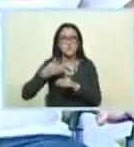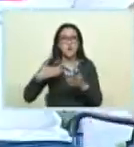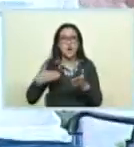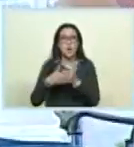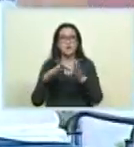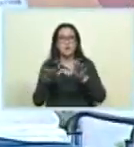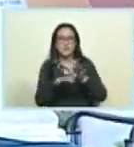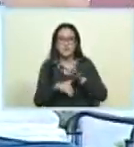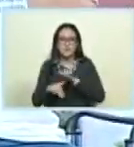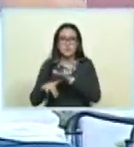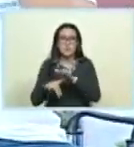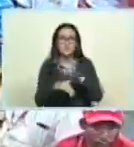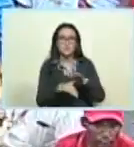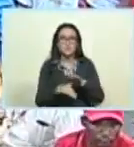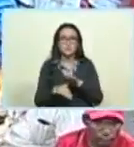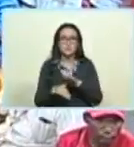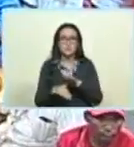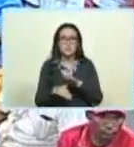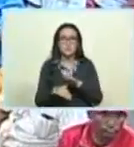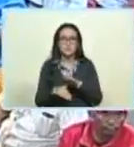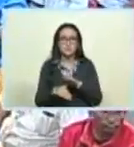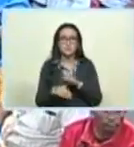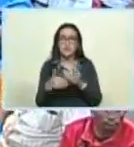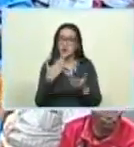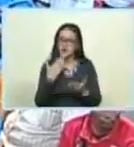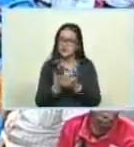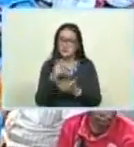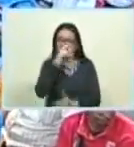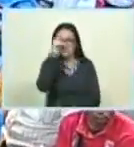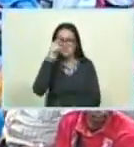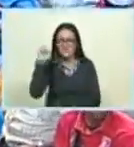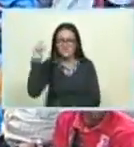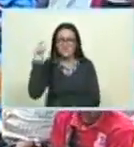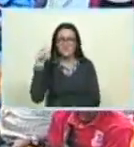la corrupción. Ha llegado un fiscal valiente.